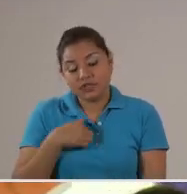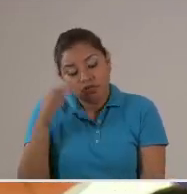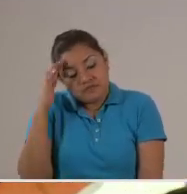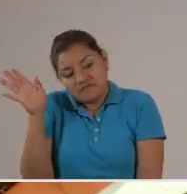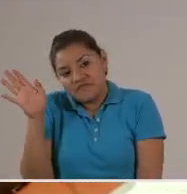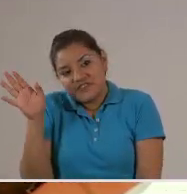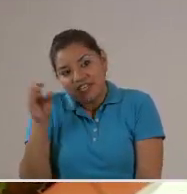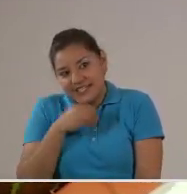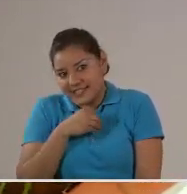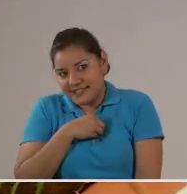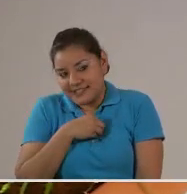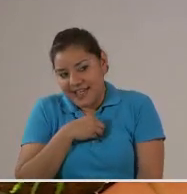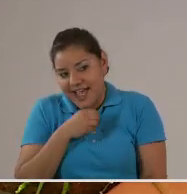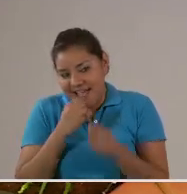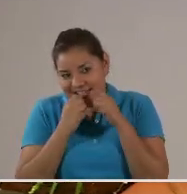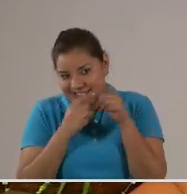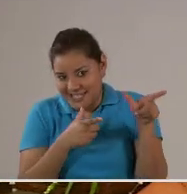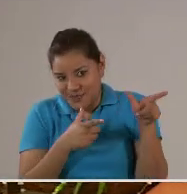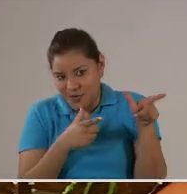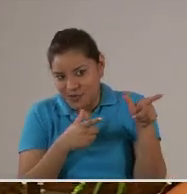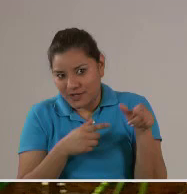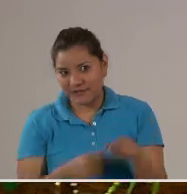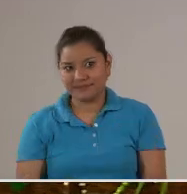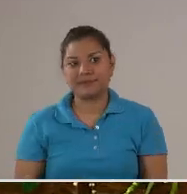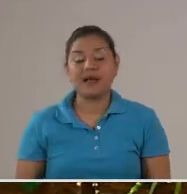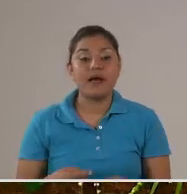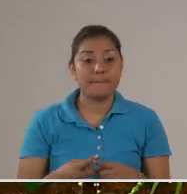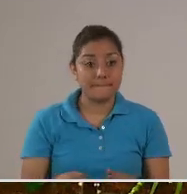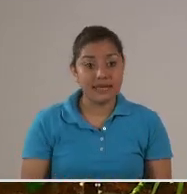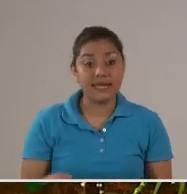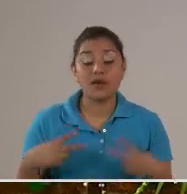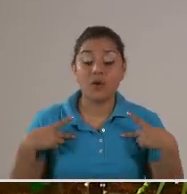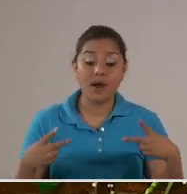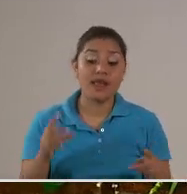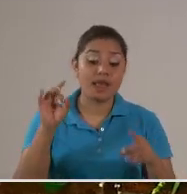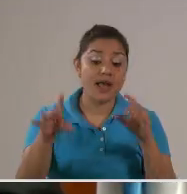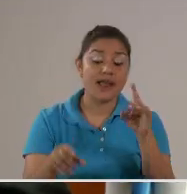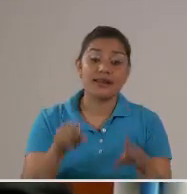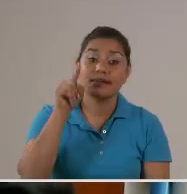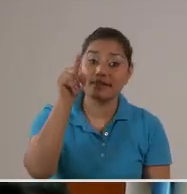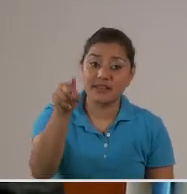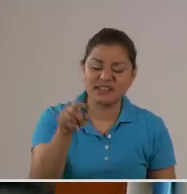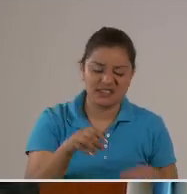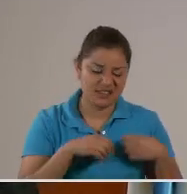sea chismoso pero hay alguien que te